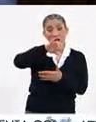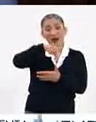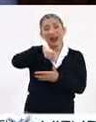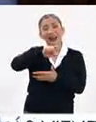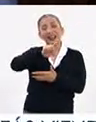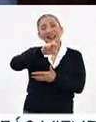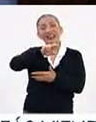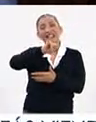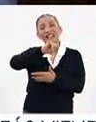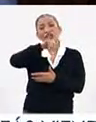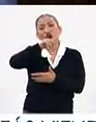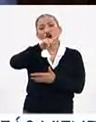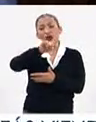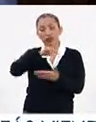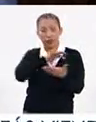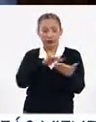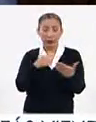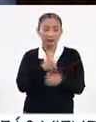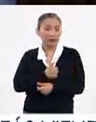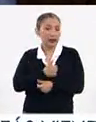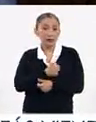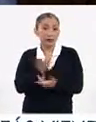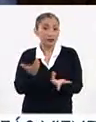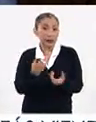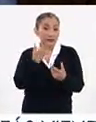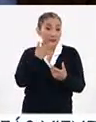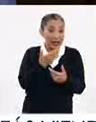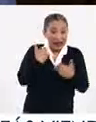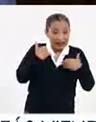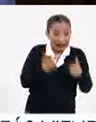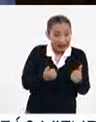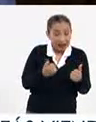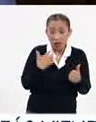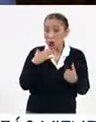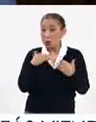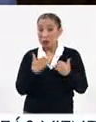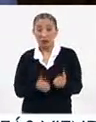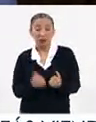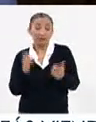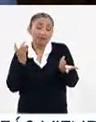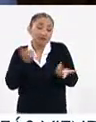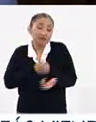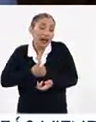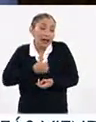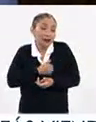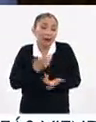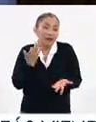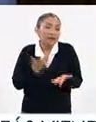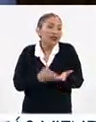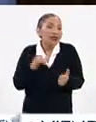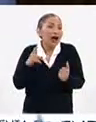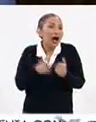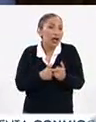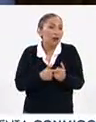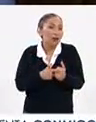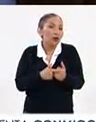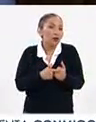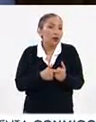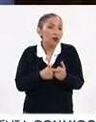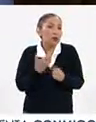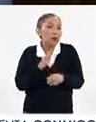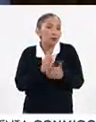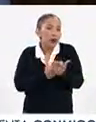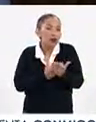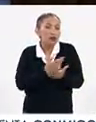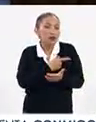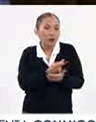cuando termina, pues es una pena, pero si la vivió bien, qué bueno, pero le faltó algo que podía haberla hecho menos pobre, que